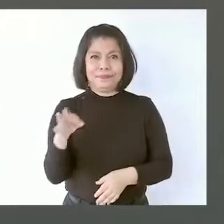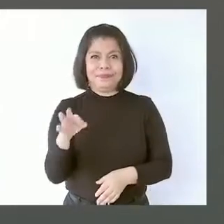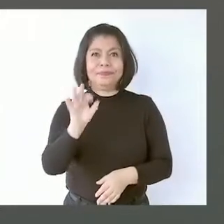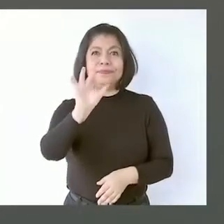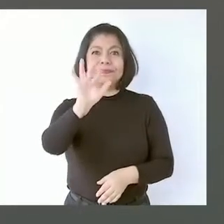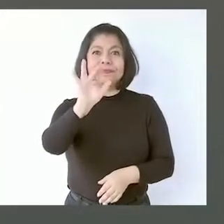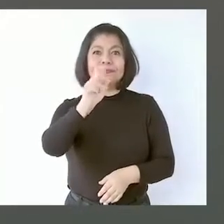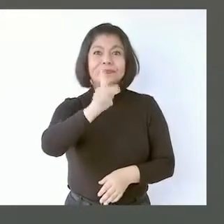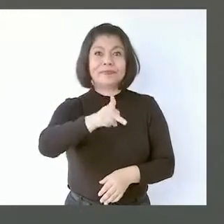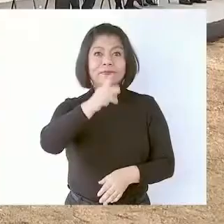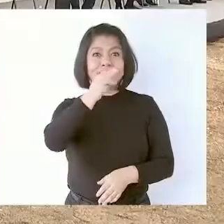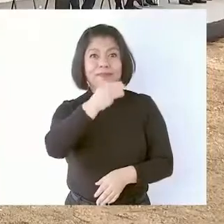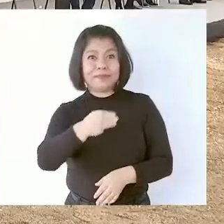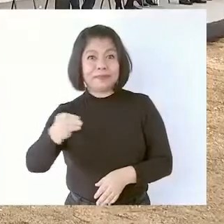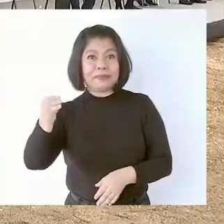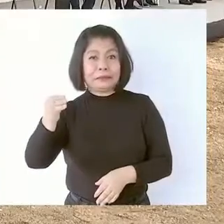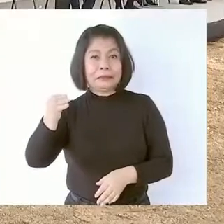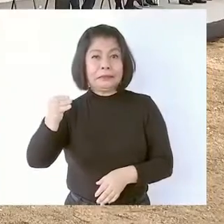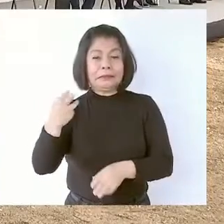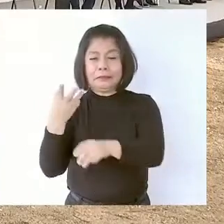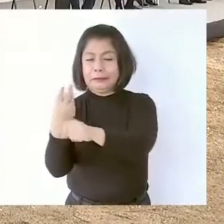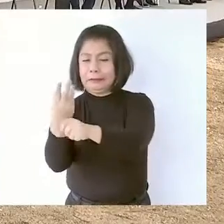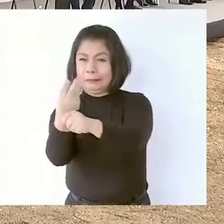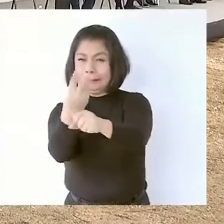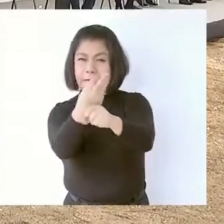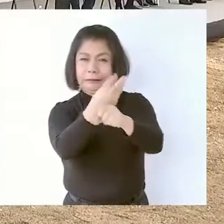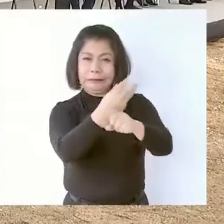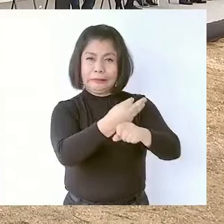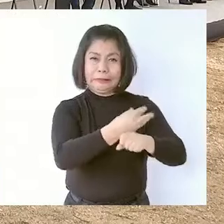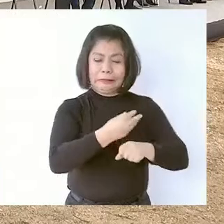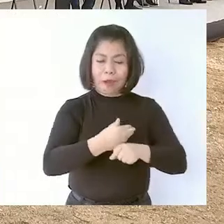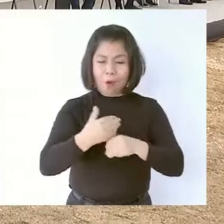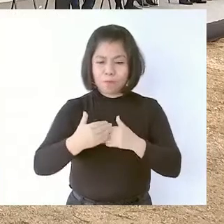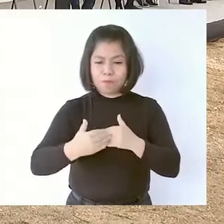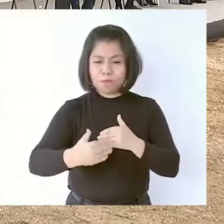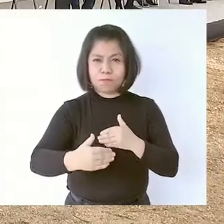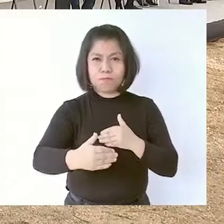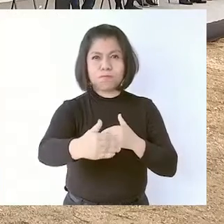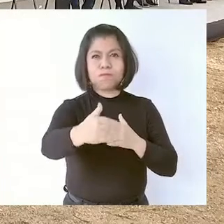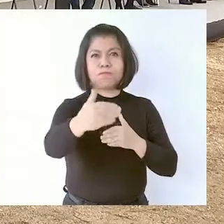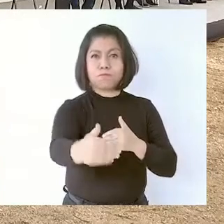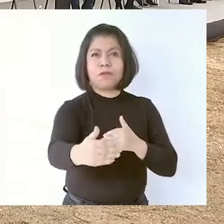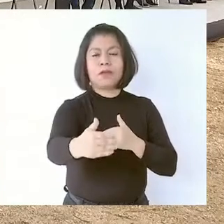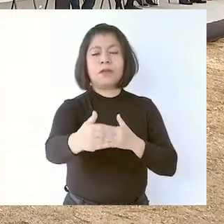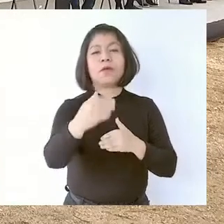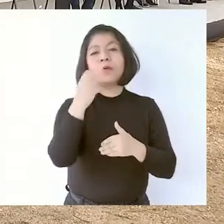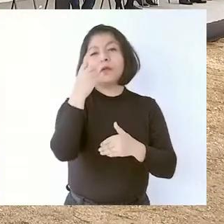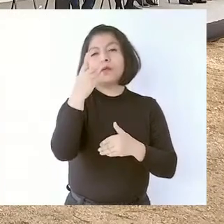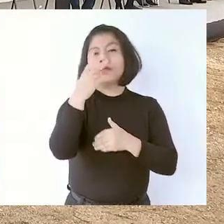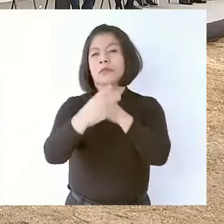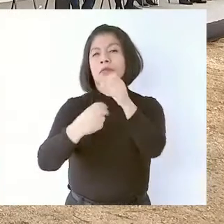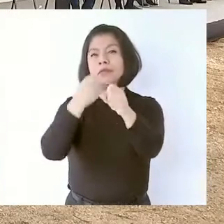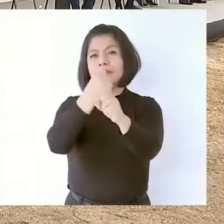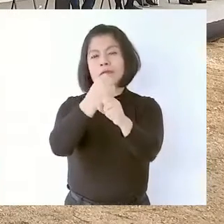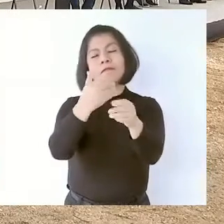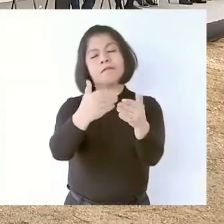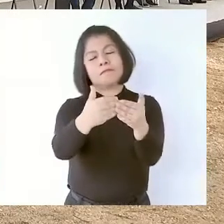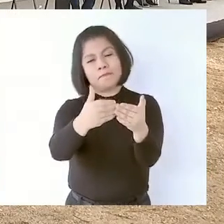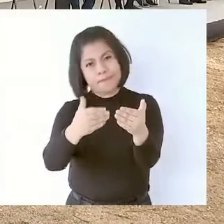en menos de 2 años, porque me pareció